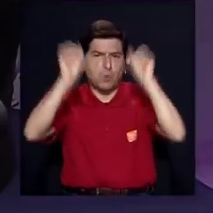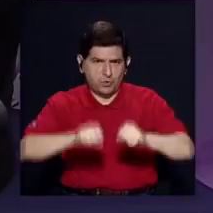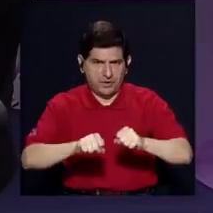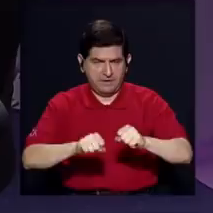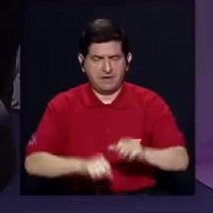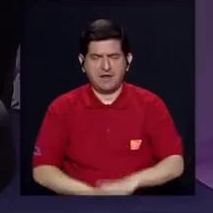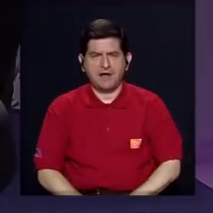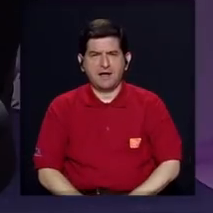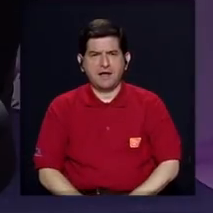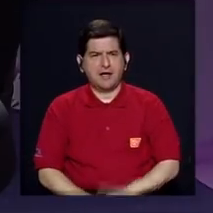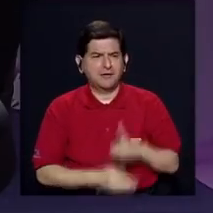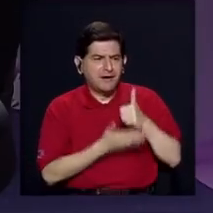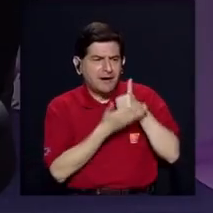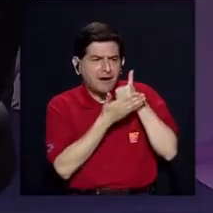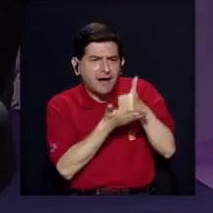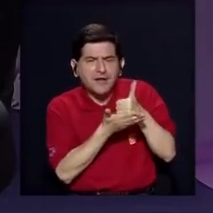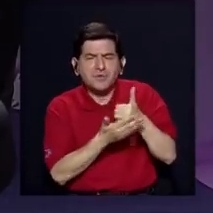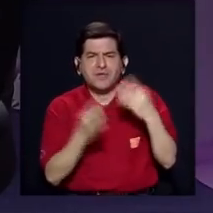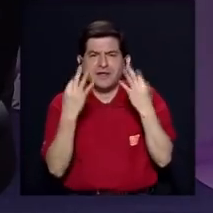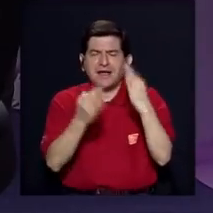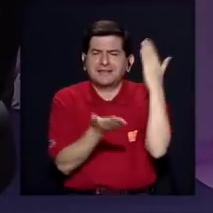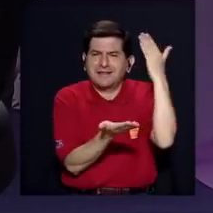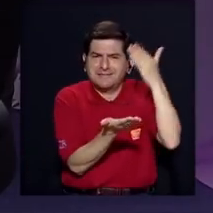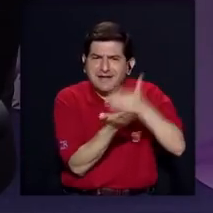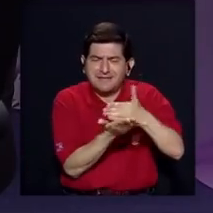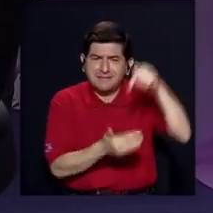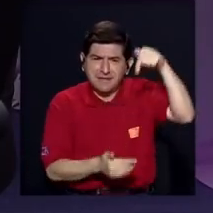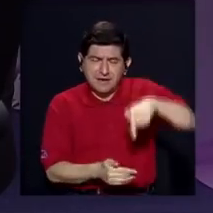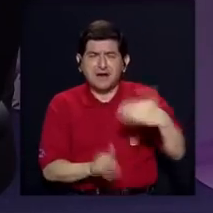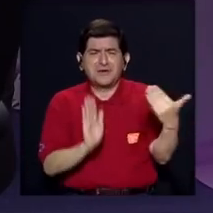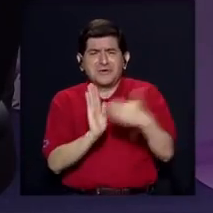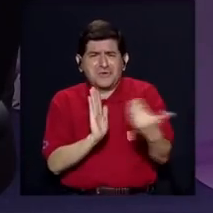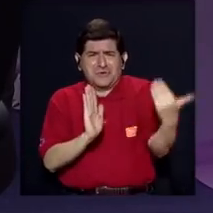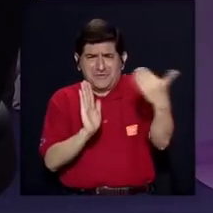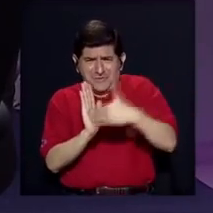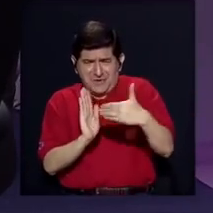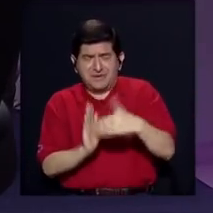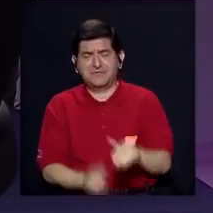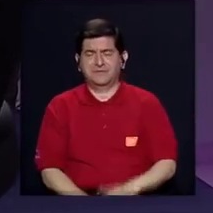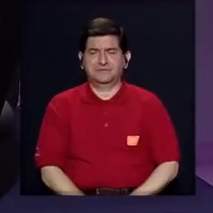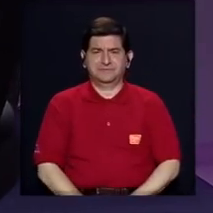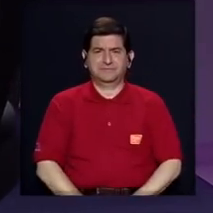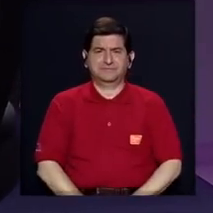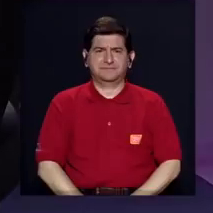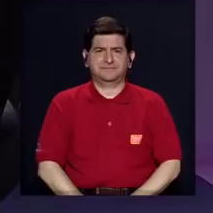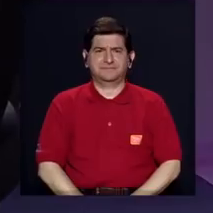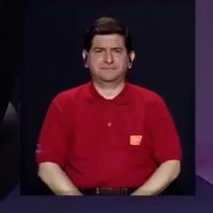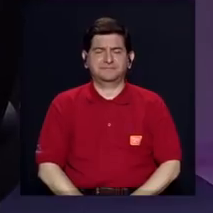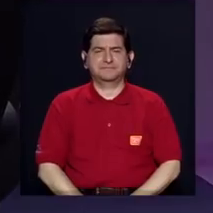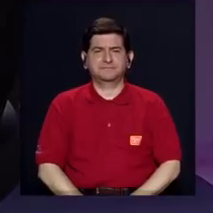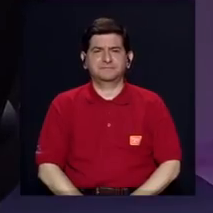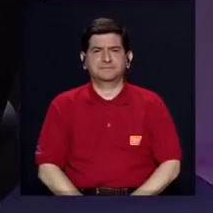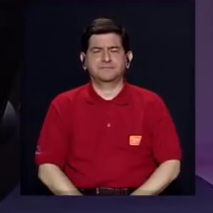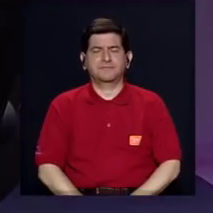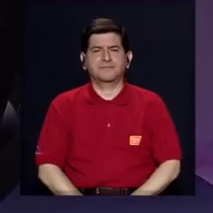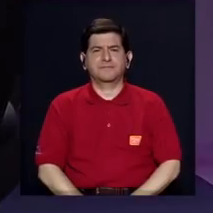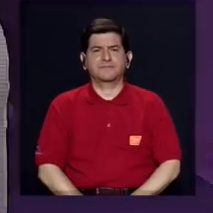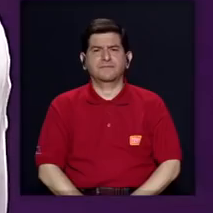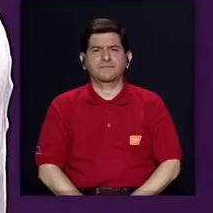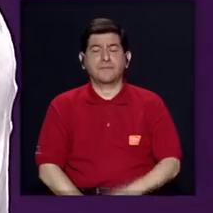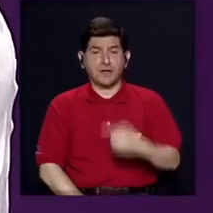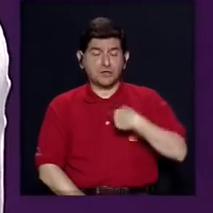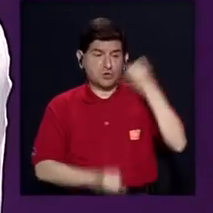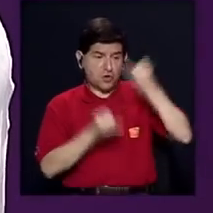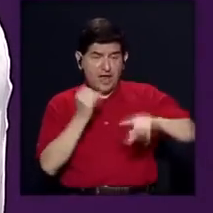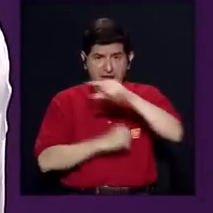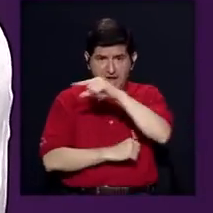coadyuvar a detener lo que hoy nos azota maricel ahí yo estuve en